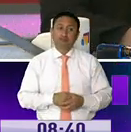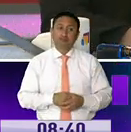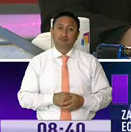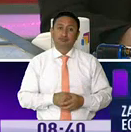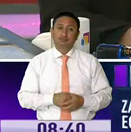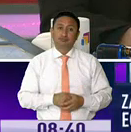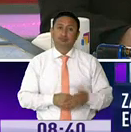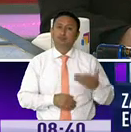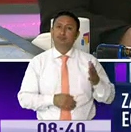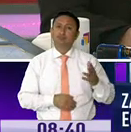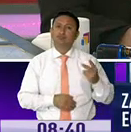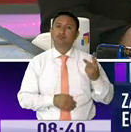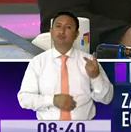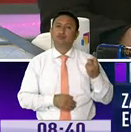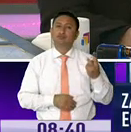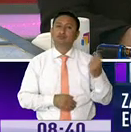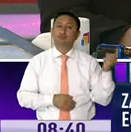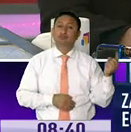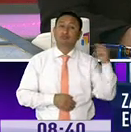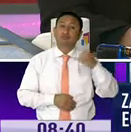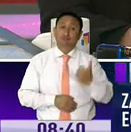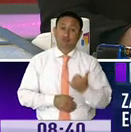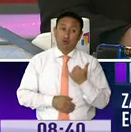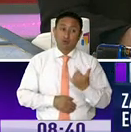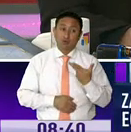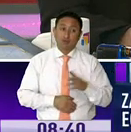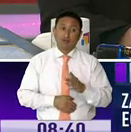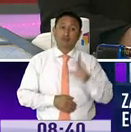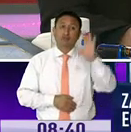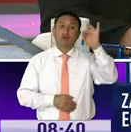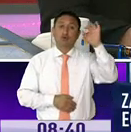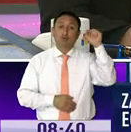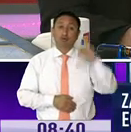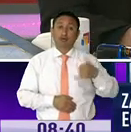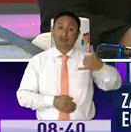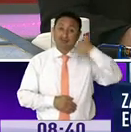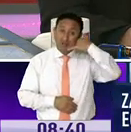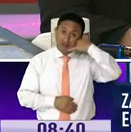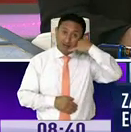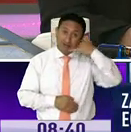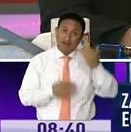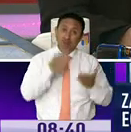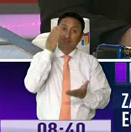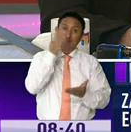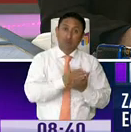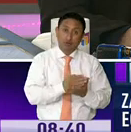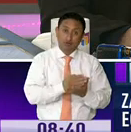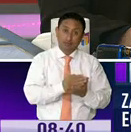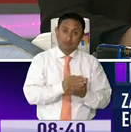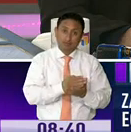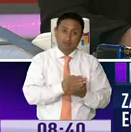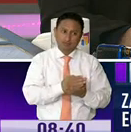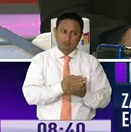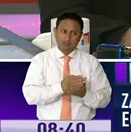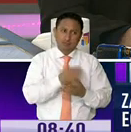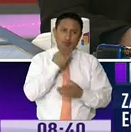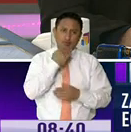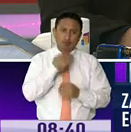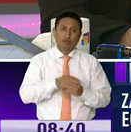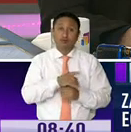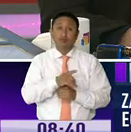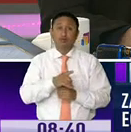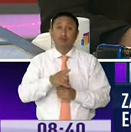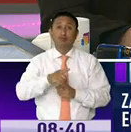partir del 12, hasta el momento tenemos ya cerca de 11.000 líneas suspendidas. Pero para suspender una línea, que es lo que dice el